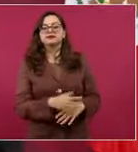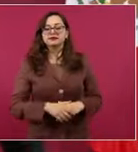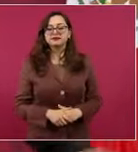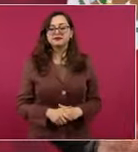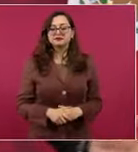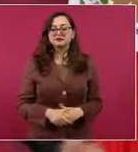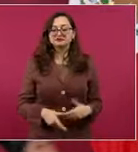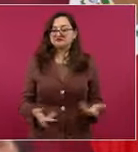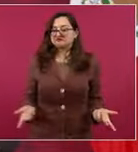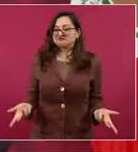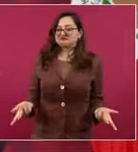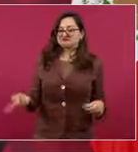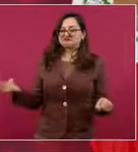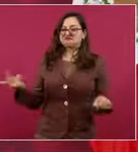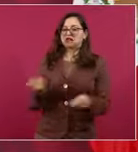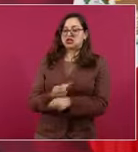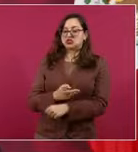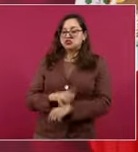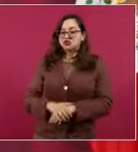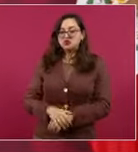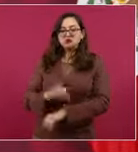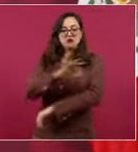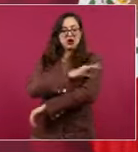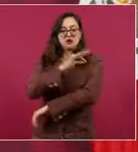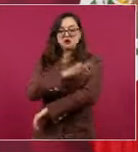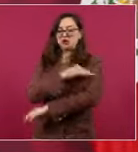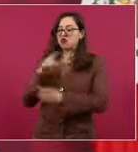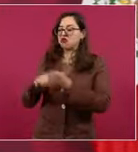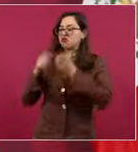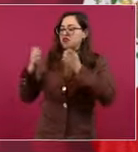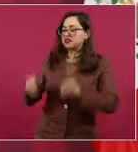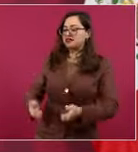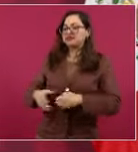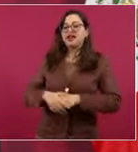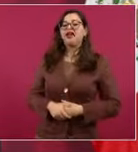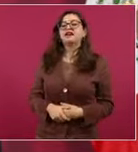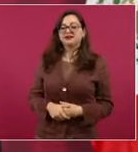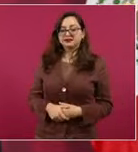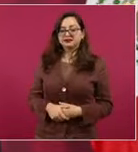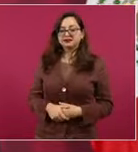¿Dónde están los resultados? Es un poco lo de la refinería